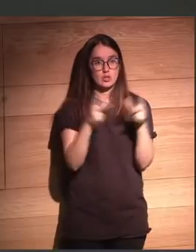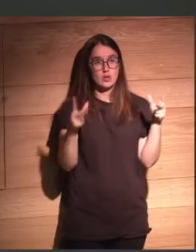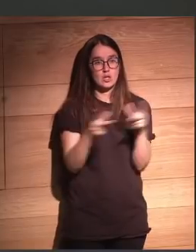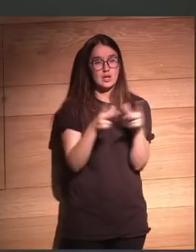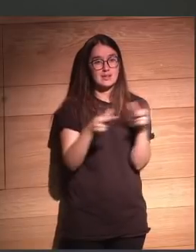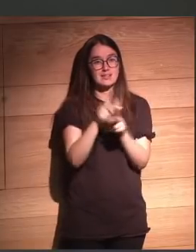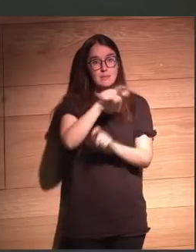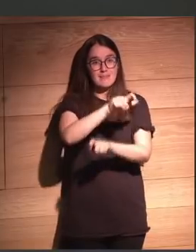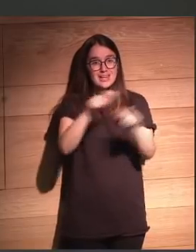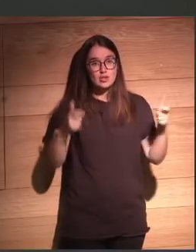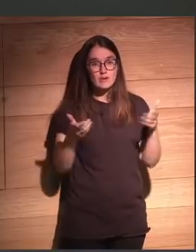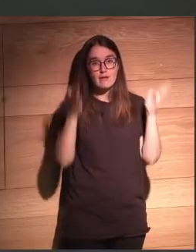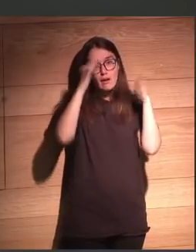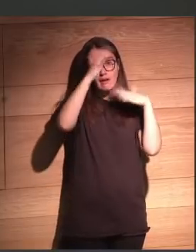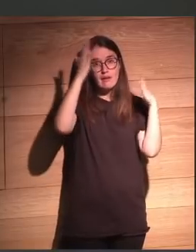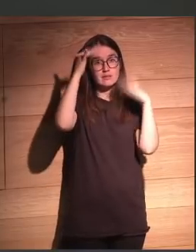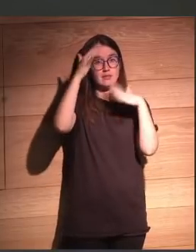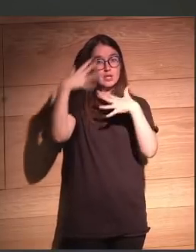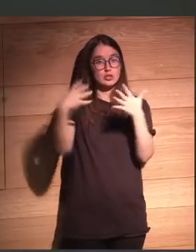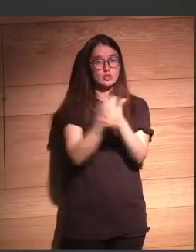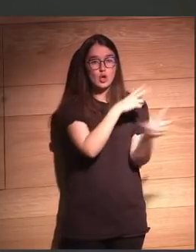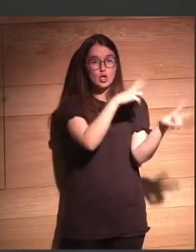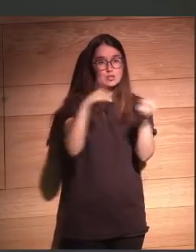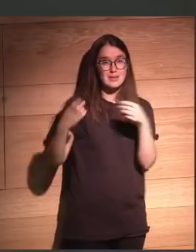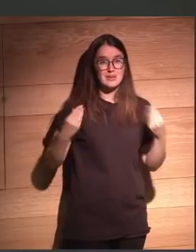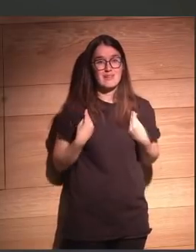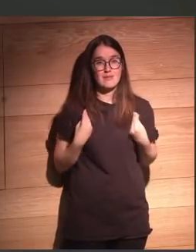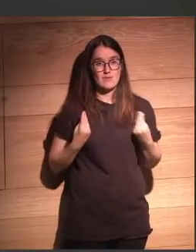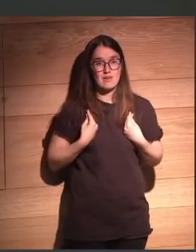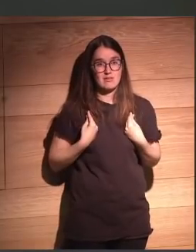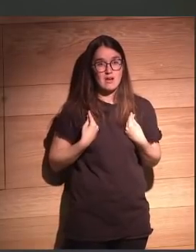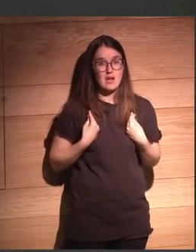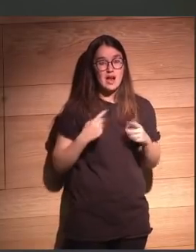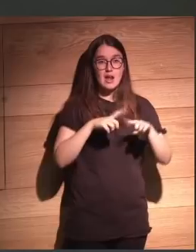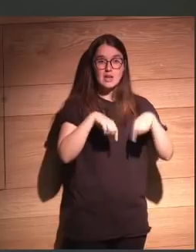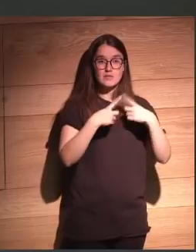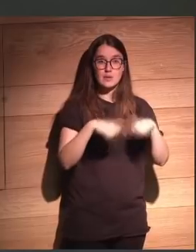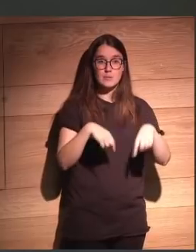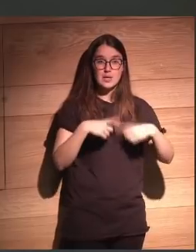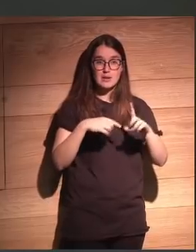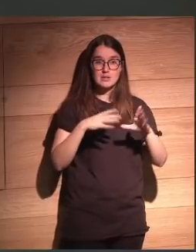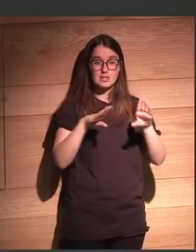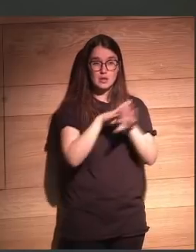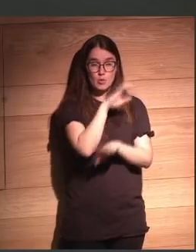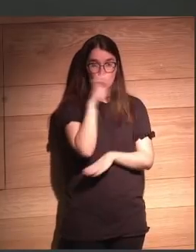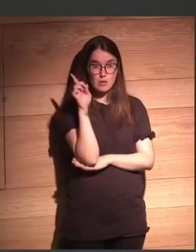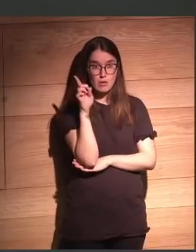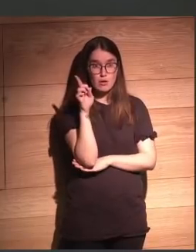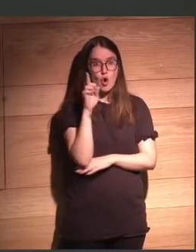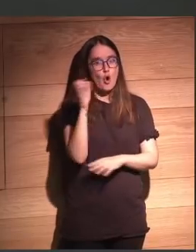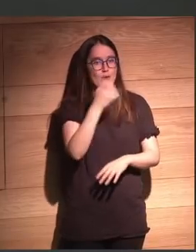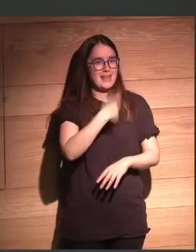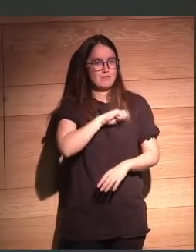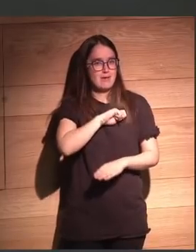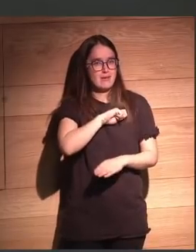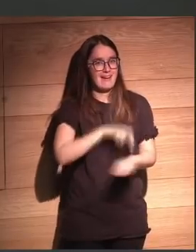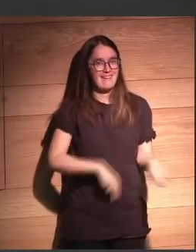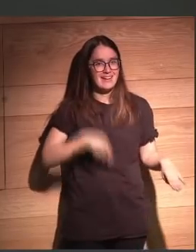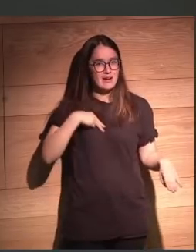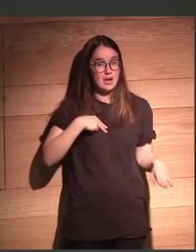del personal que atiende en todos los temas de vivienda a las familias de esta comunidad o de España entera, que